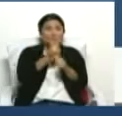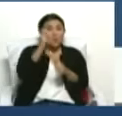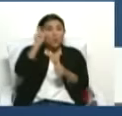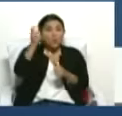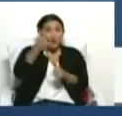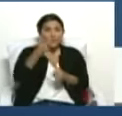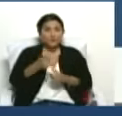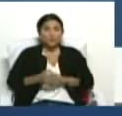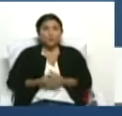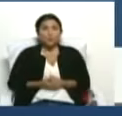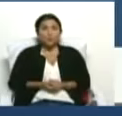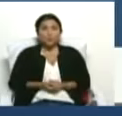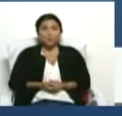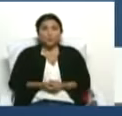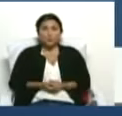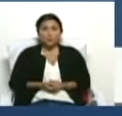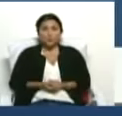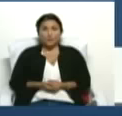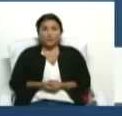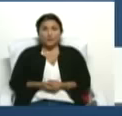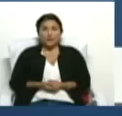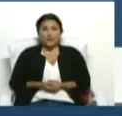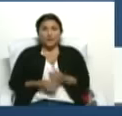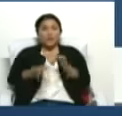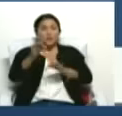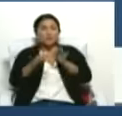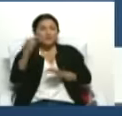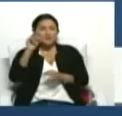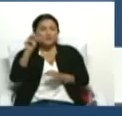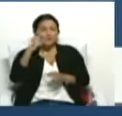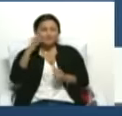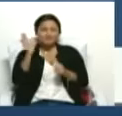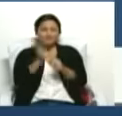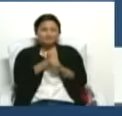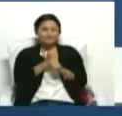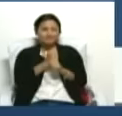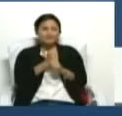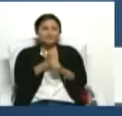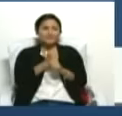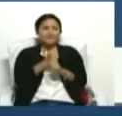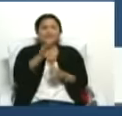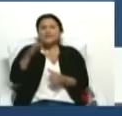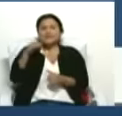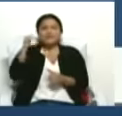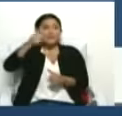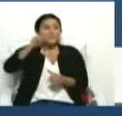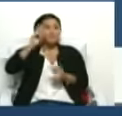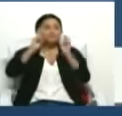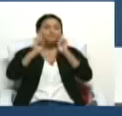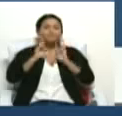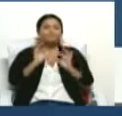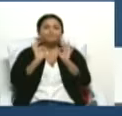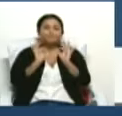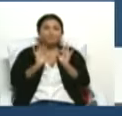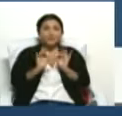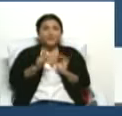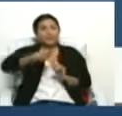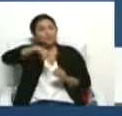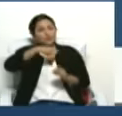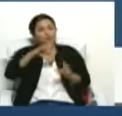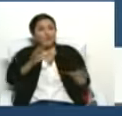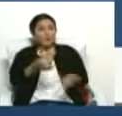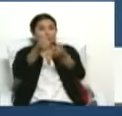justicia venezolana tiene un alcance siempre impecable y pudimos